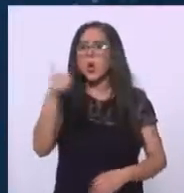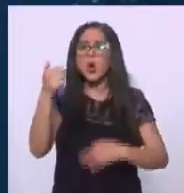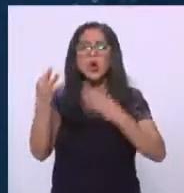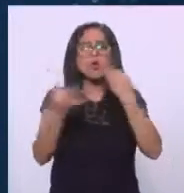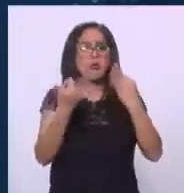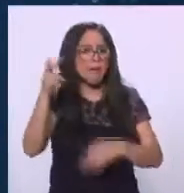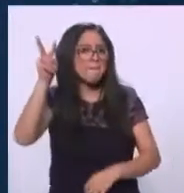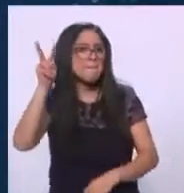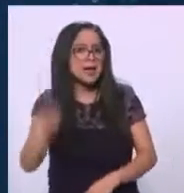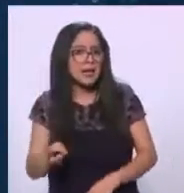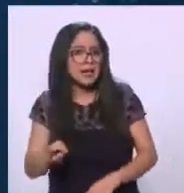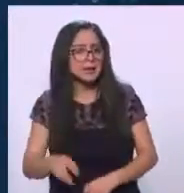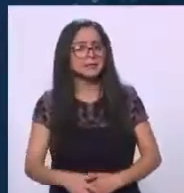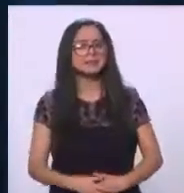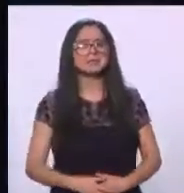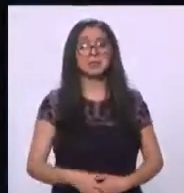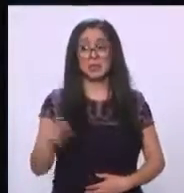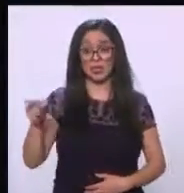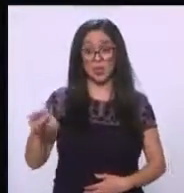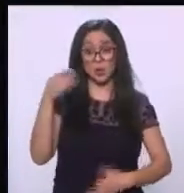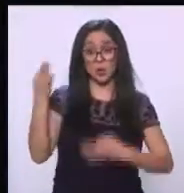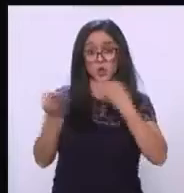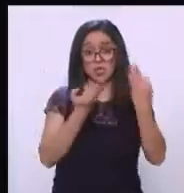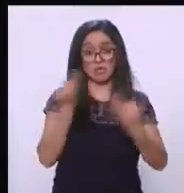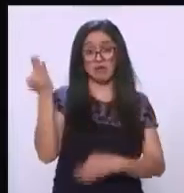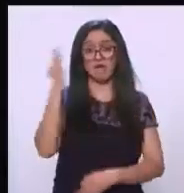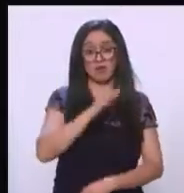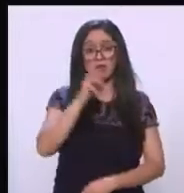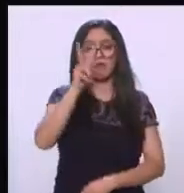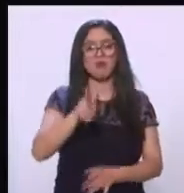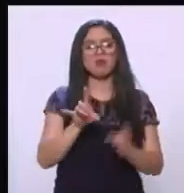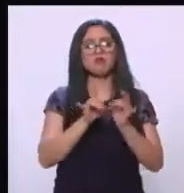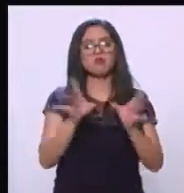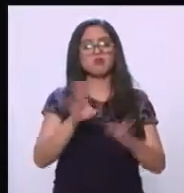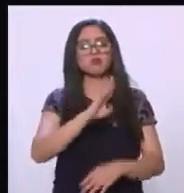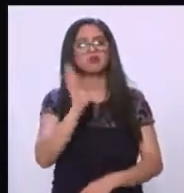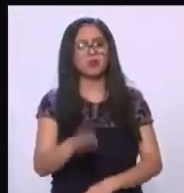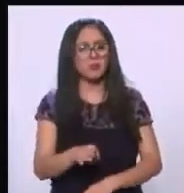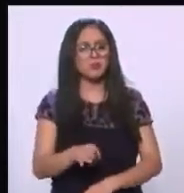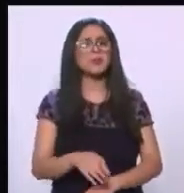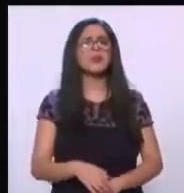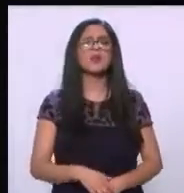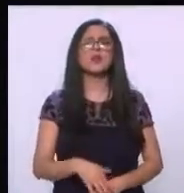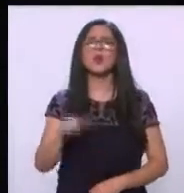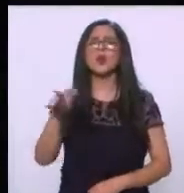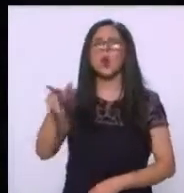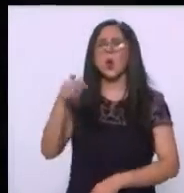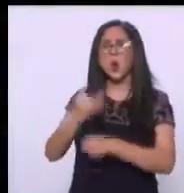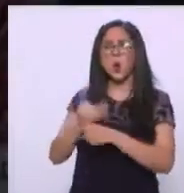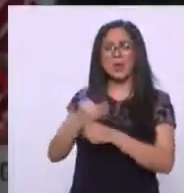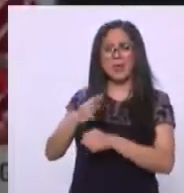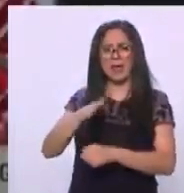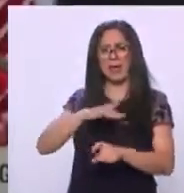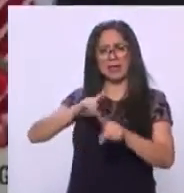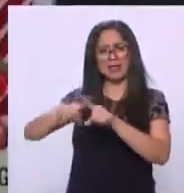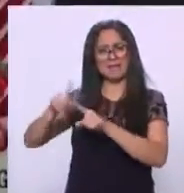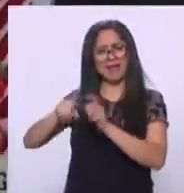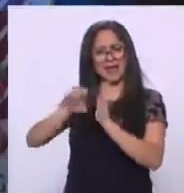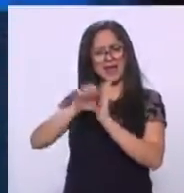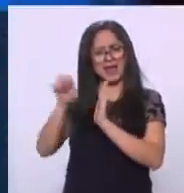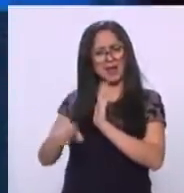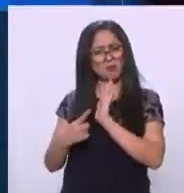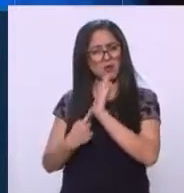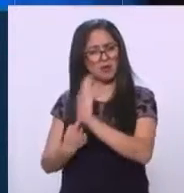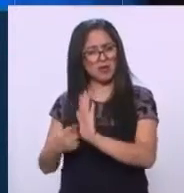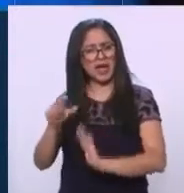perdón. Infodemia mata, sin duda alguna. Y nos trae algunos ejemplos de infodemia, me parece, el día de hoy, Alberto Escorcia. Alberto, por ahí